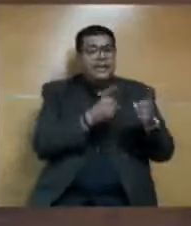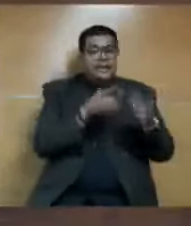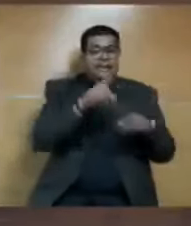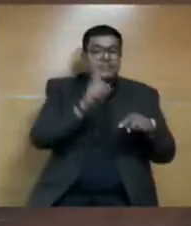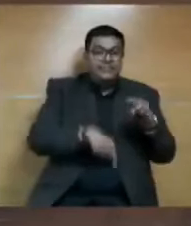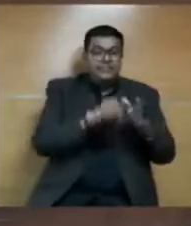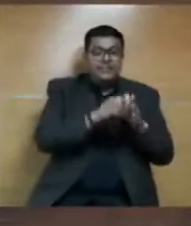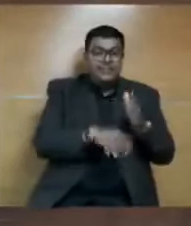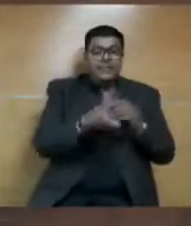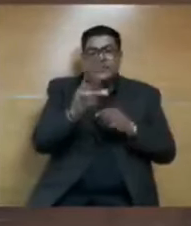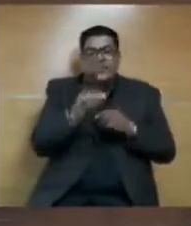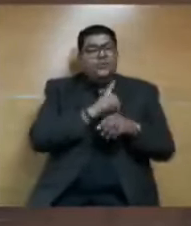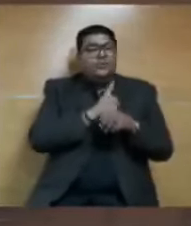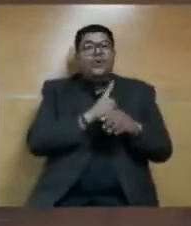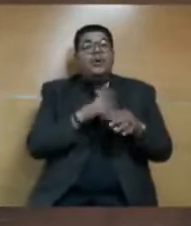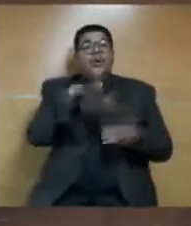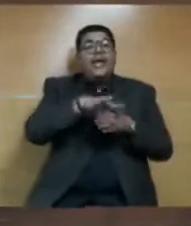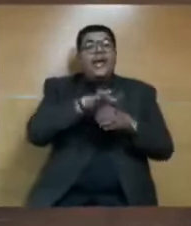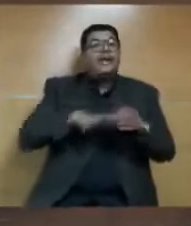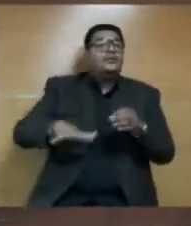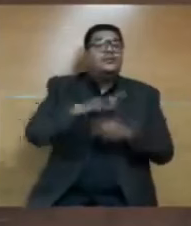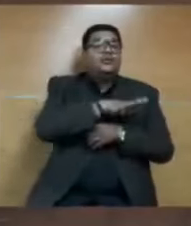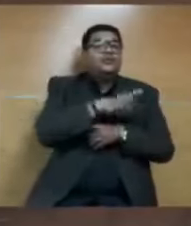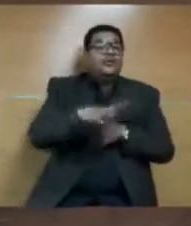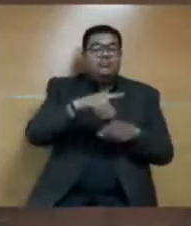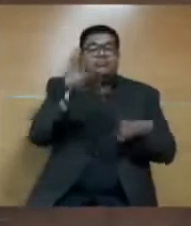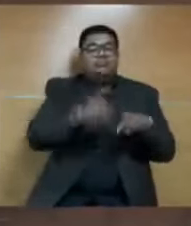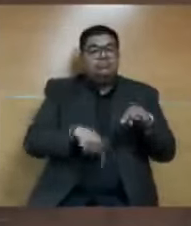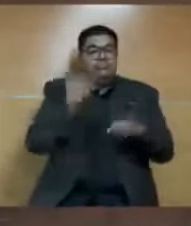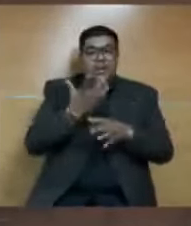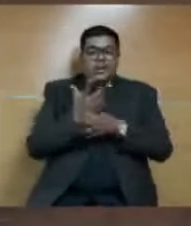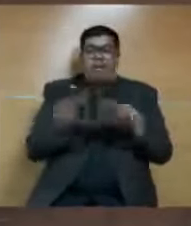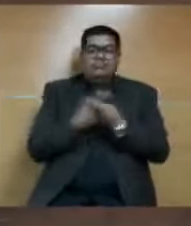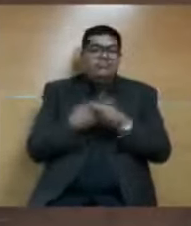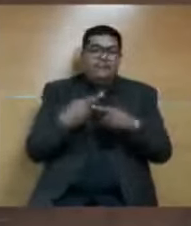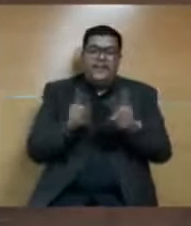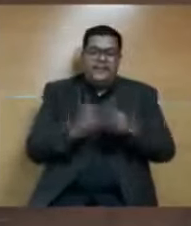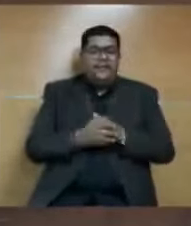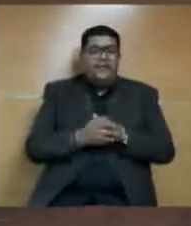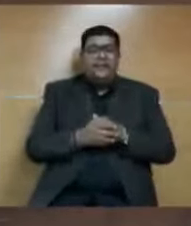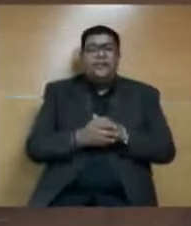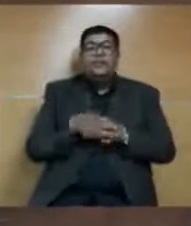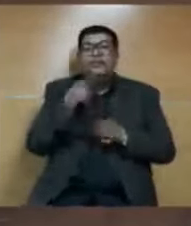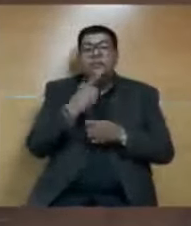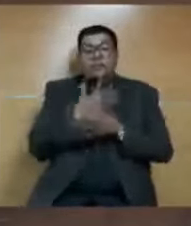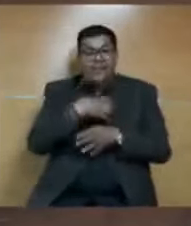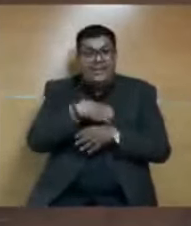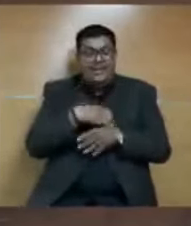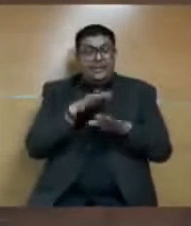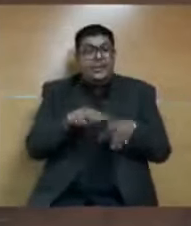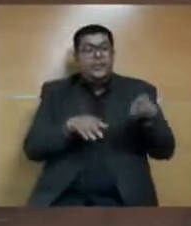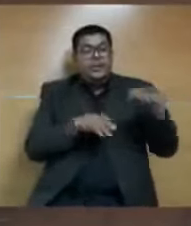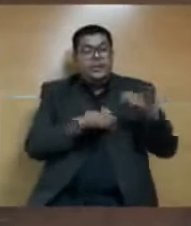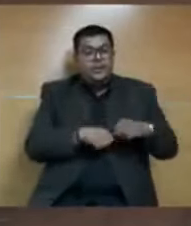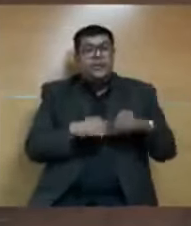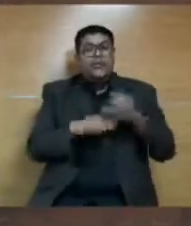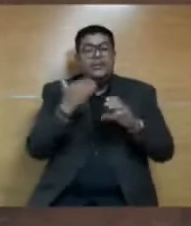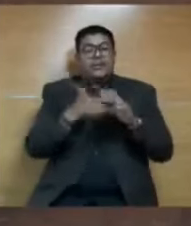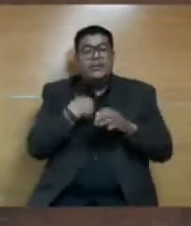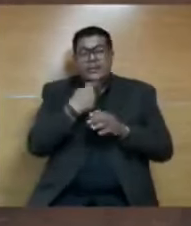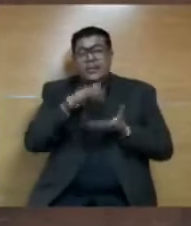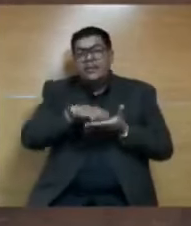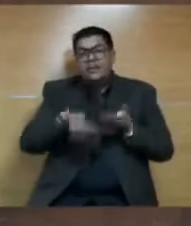elección. En relación con el motivo de inconformidad consistente en que el tribunal responsable no estudiara el agravio, en el cual señaló